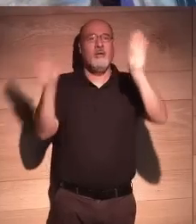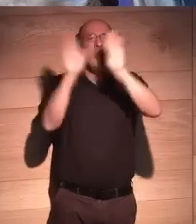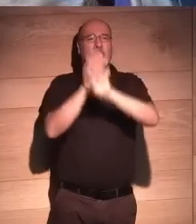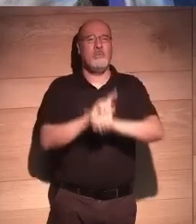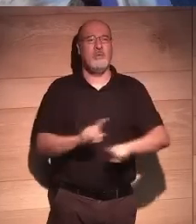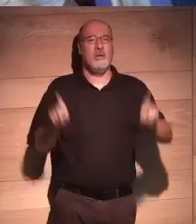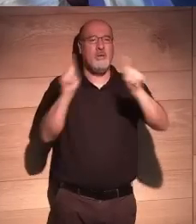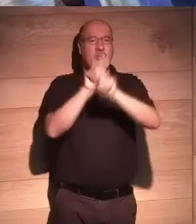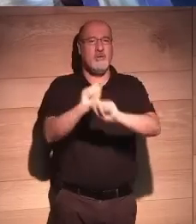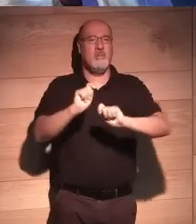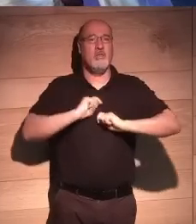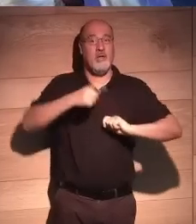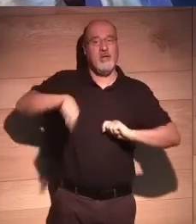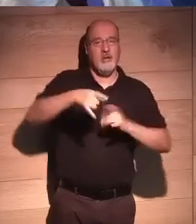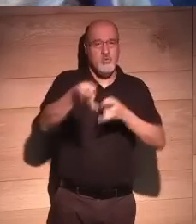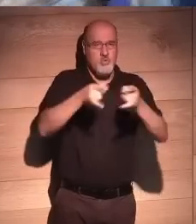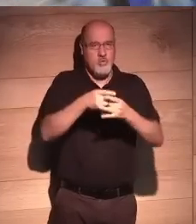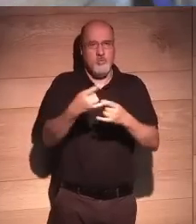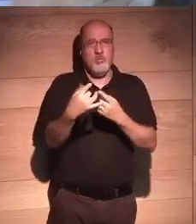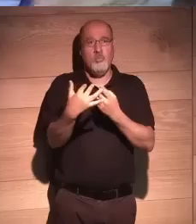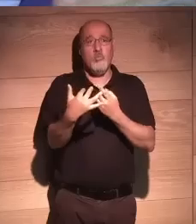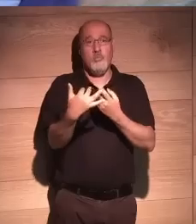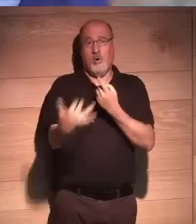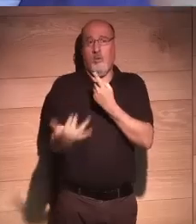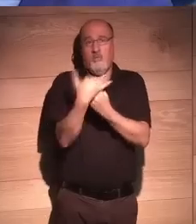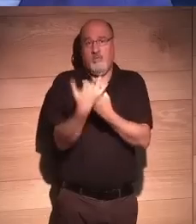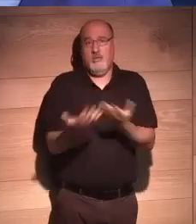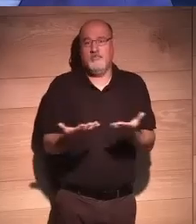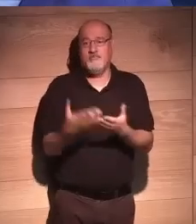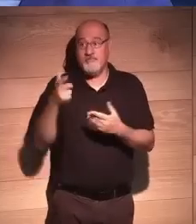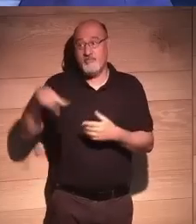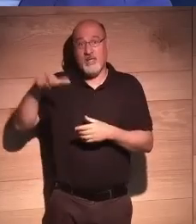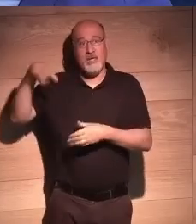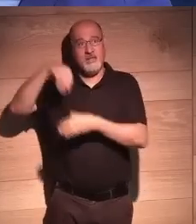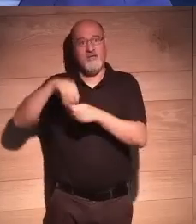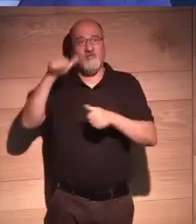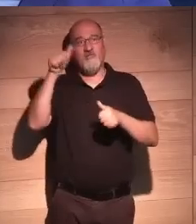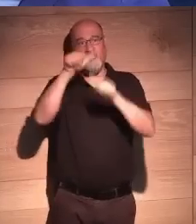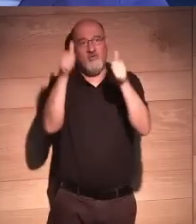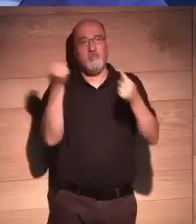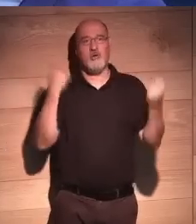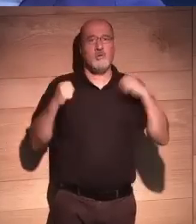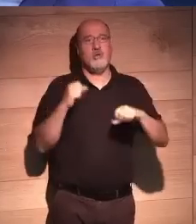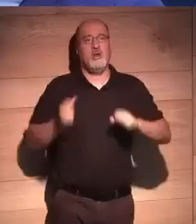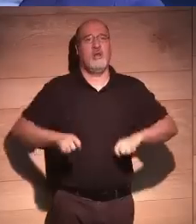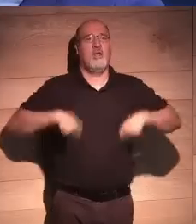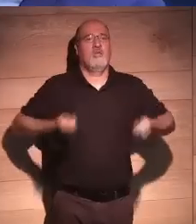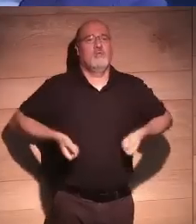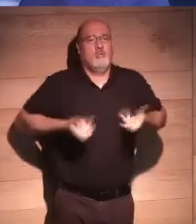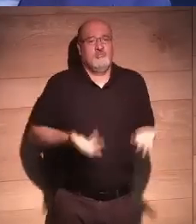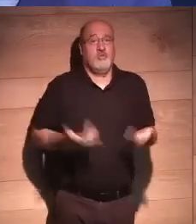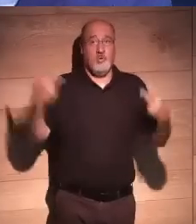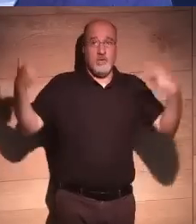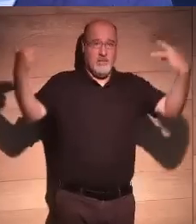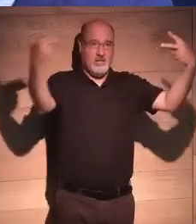impresión, que nos lo van a disfrazar de que la gente se comporta de manera espontánea. Y